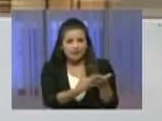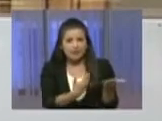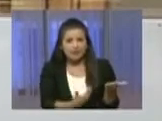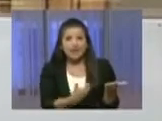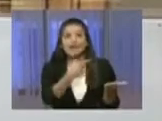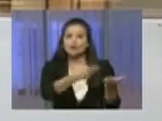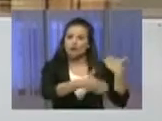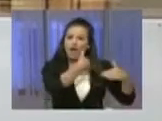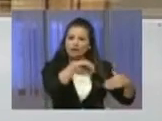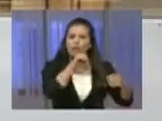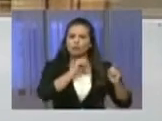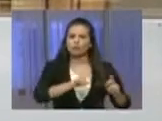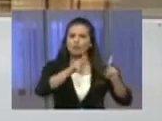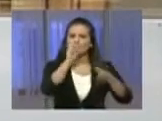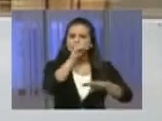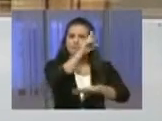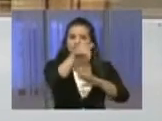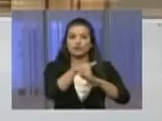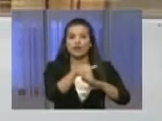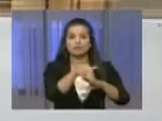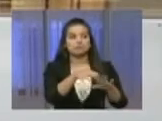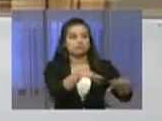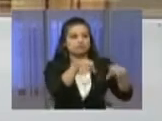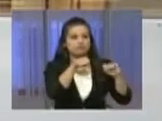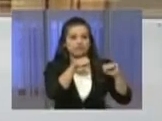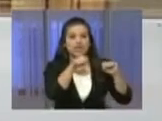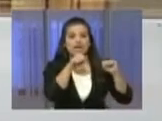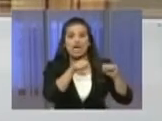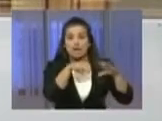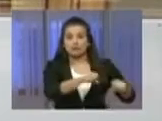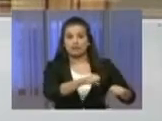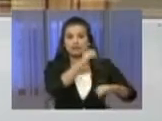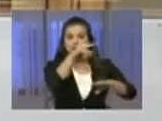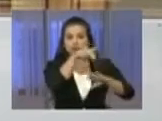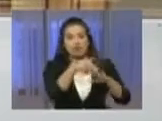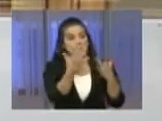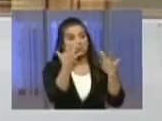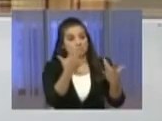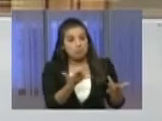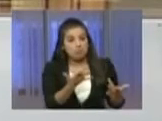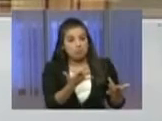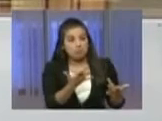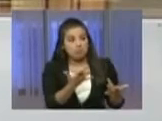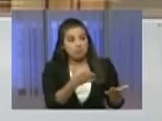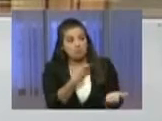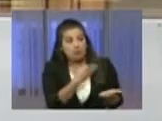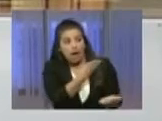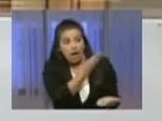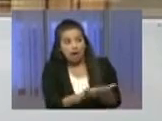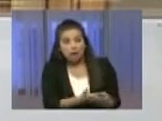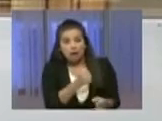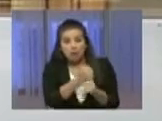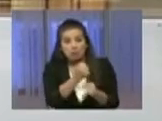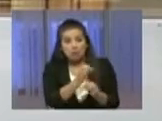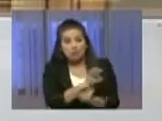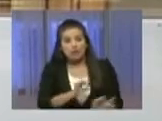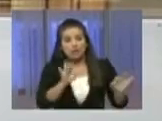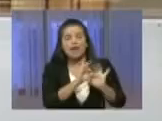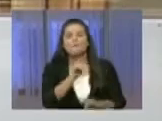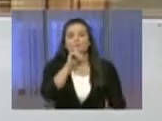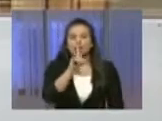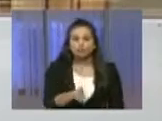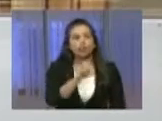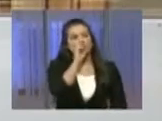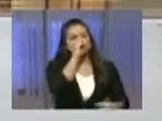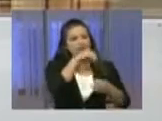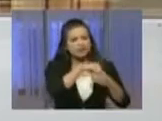oportunidad de la asamblea nacional por sus obras los conoceréis qué han hecho Desde la asamblea